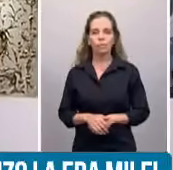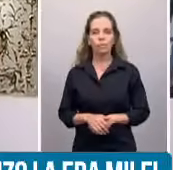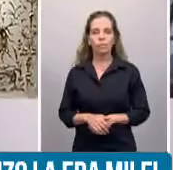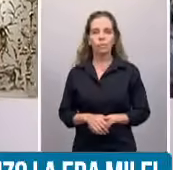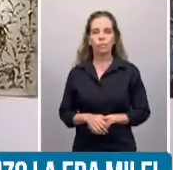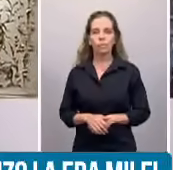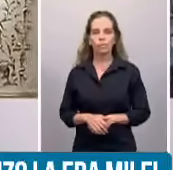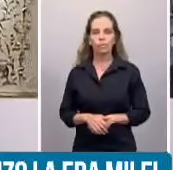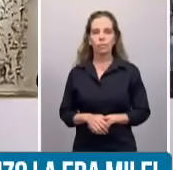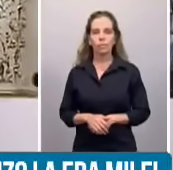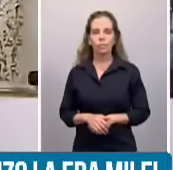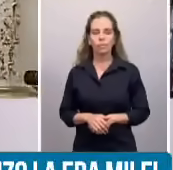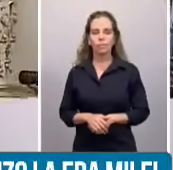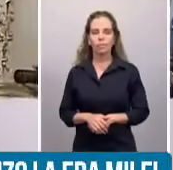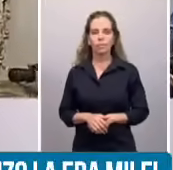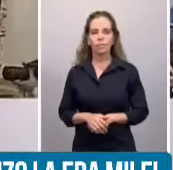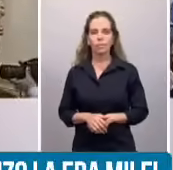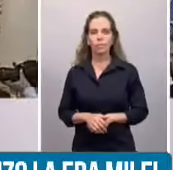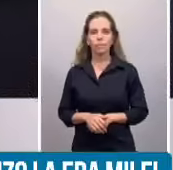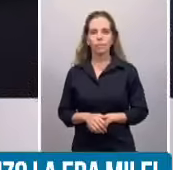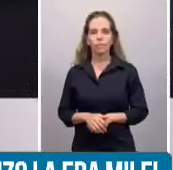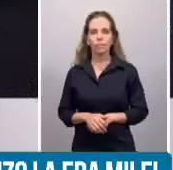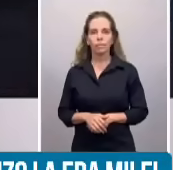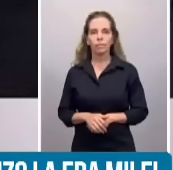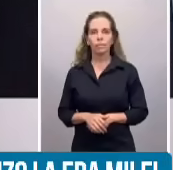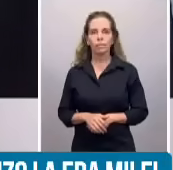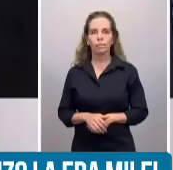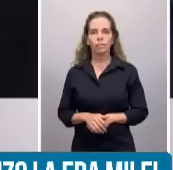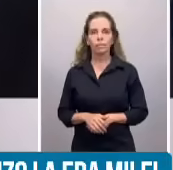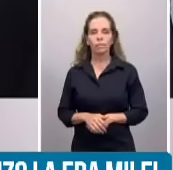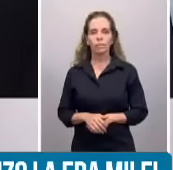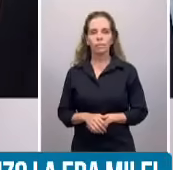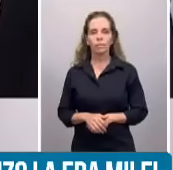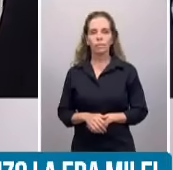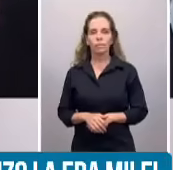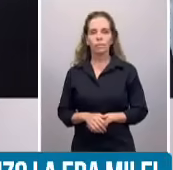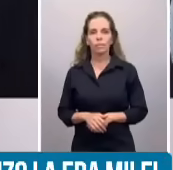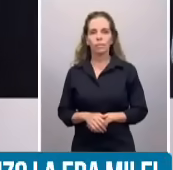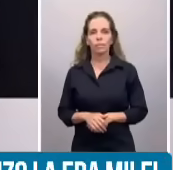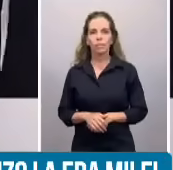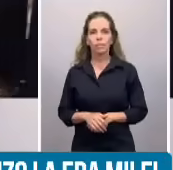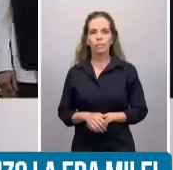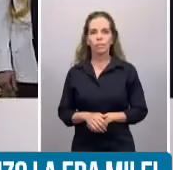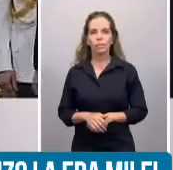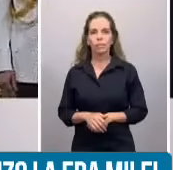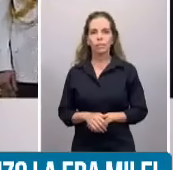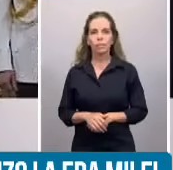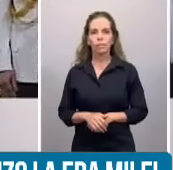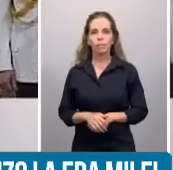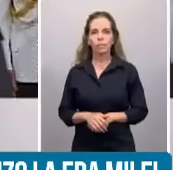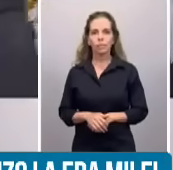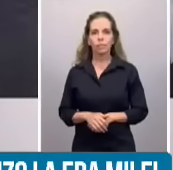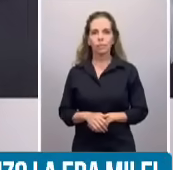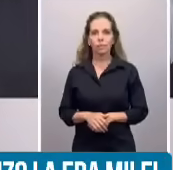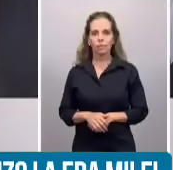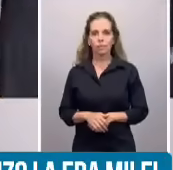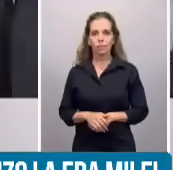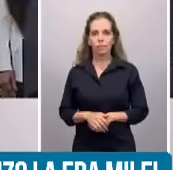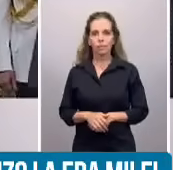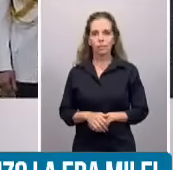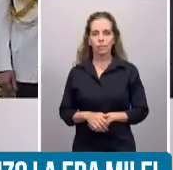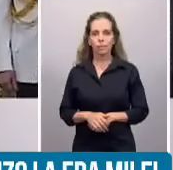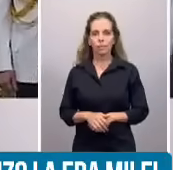más jefes de Estado. Sí. Hoy tenemos que partir que el discurso que hizo el presidente marca el lugar donde estamos. Sí.